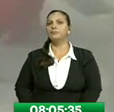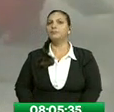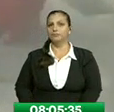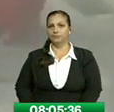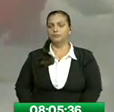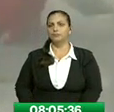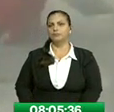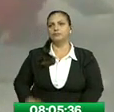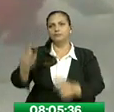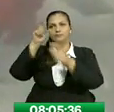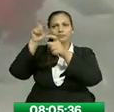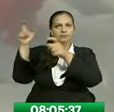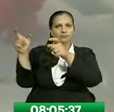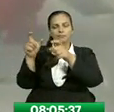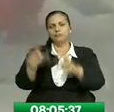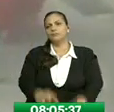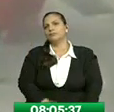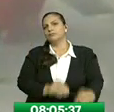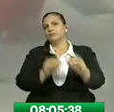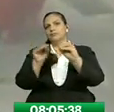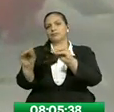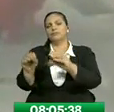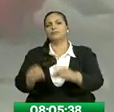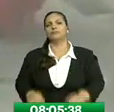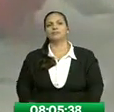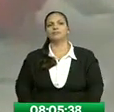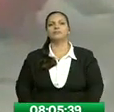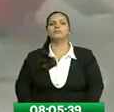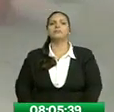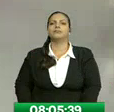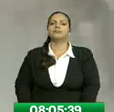fue trasladado hasta la fiscalía.